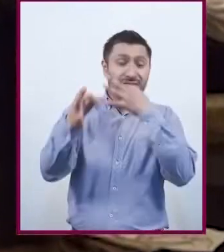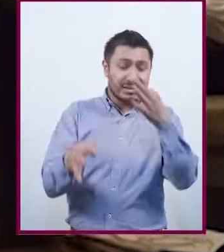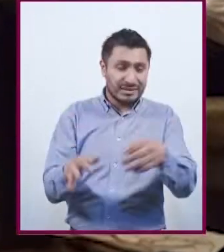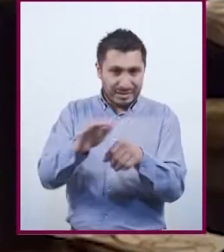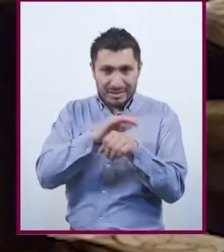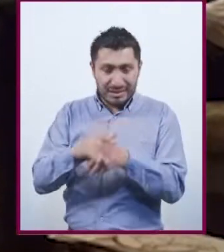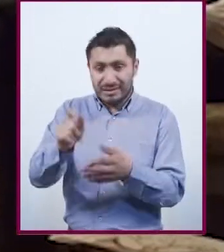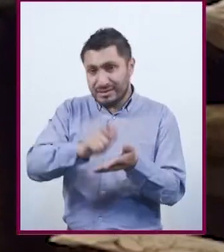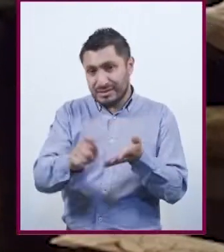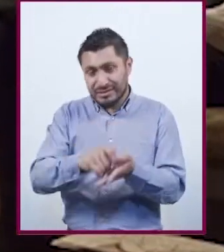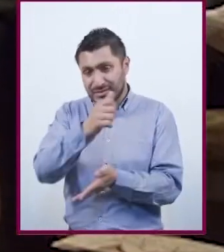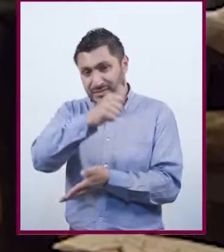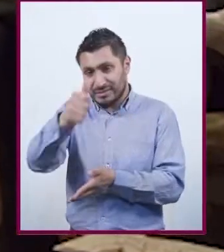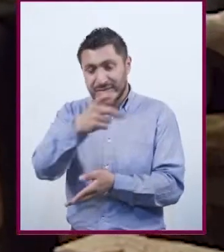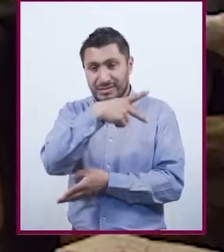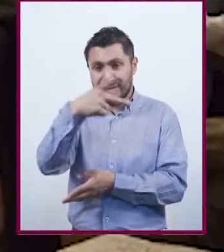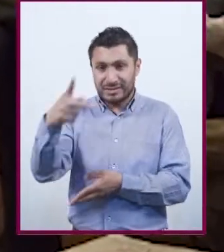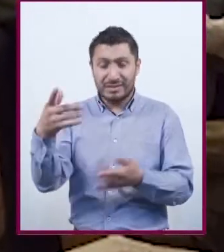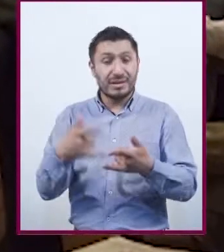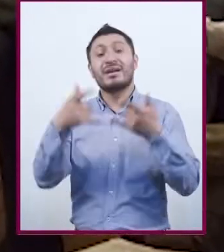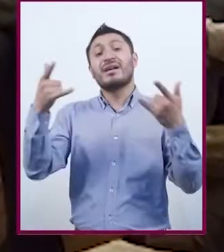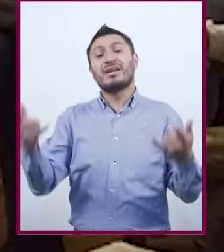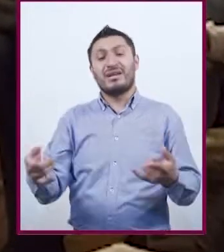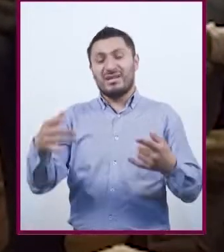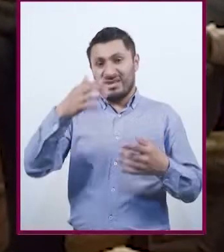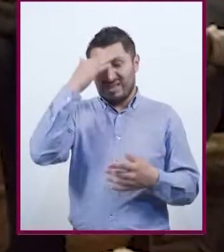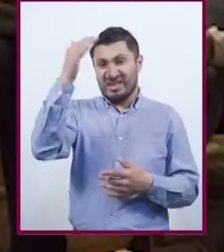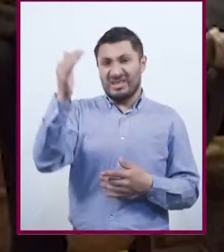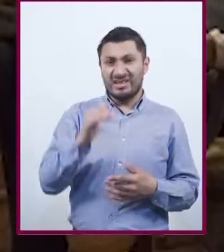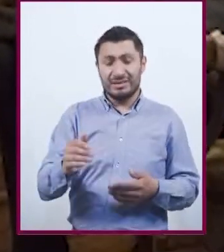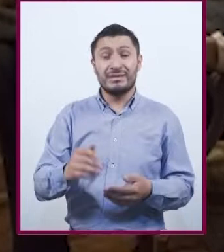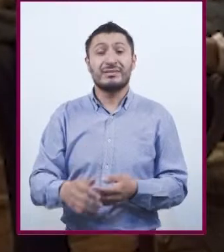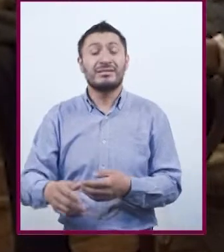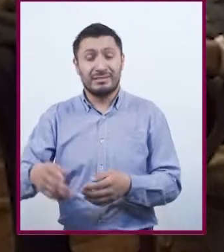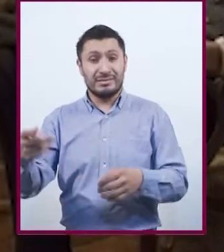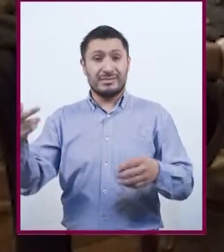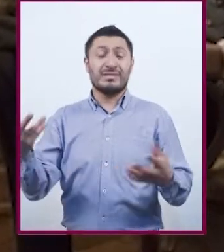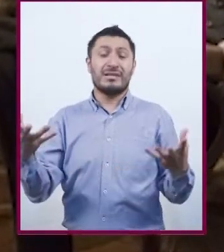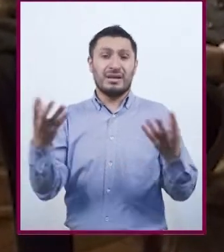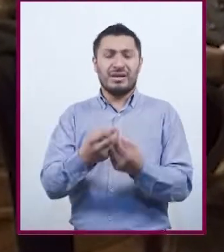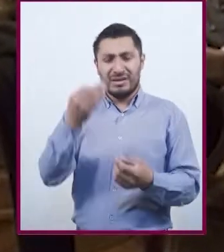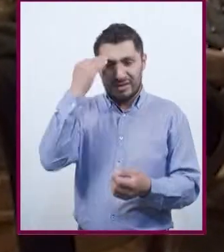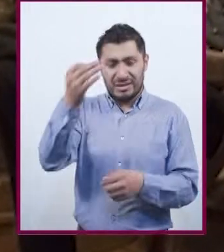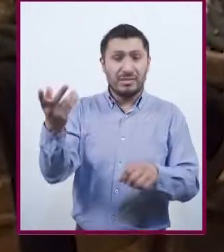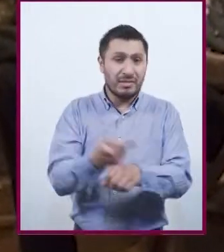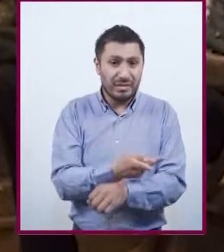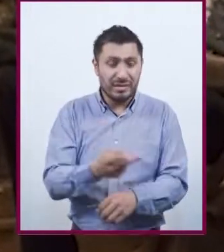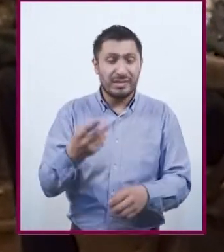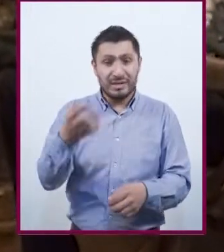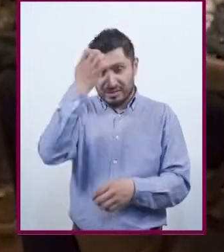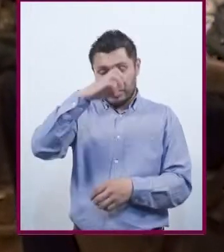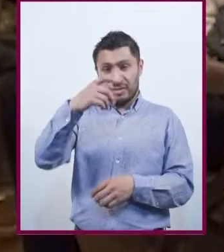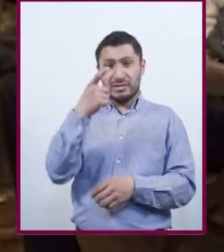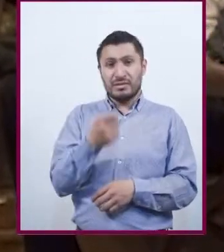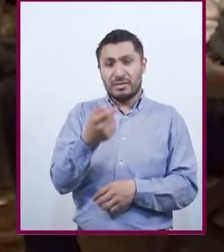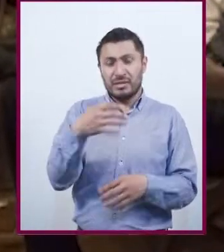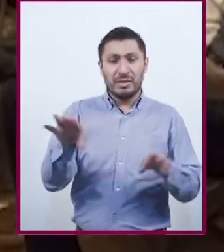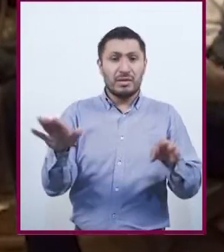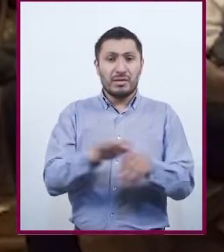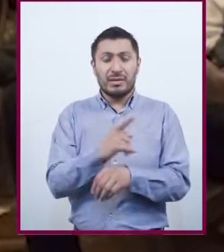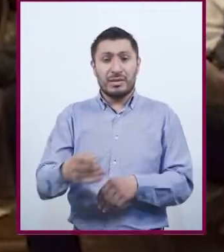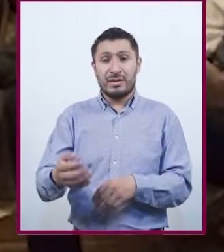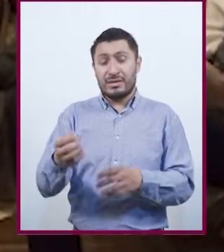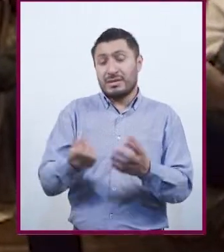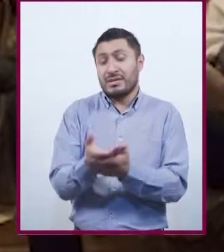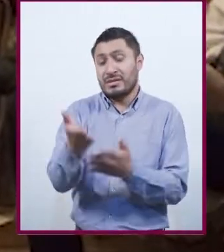le propuso a sus amigos escribir cada quien su propia historia de terror, para pasar el rato y experimentar un poco, ya que casi no